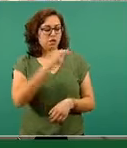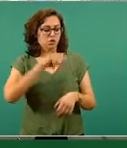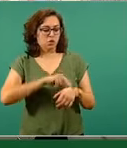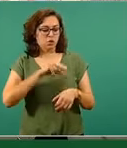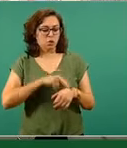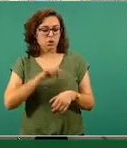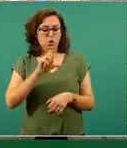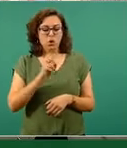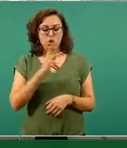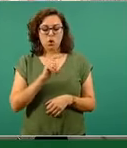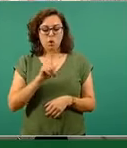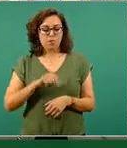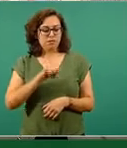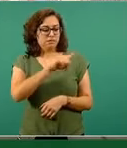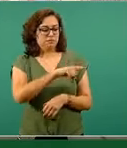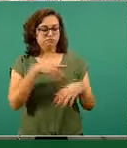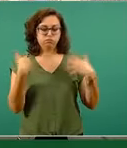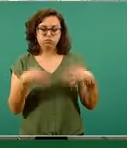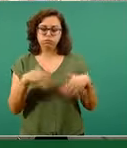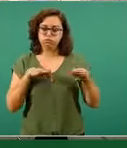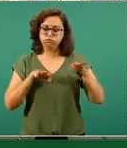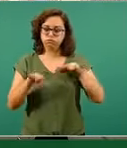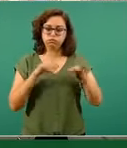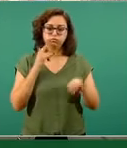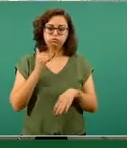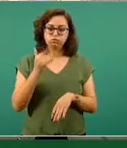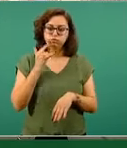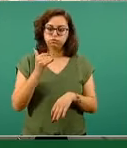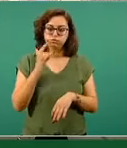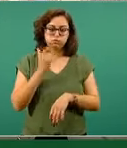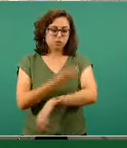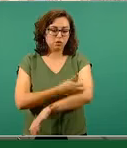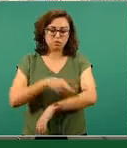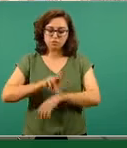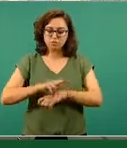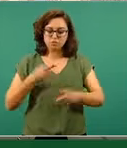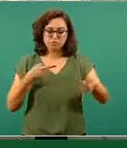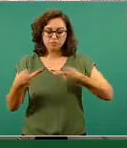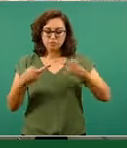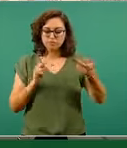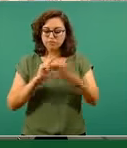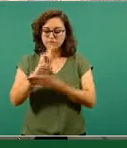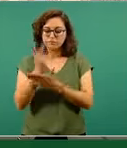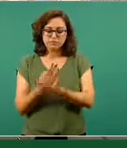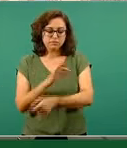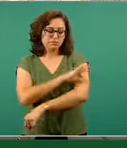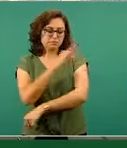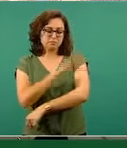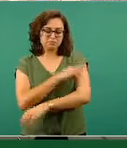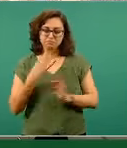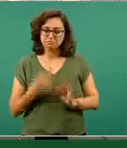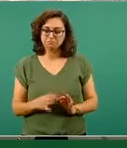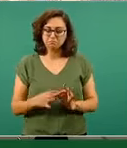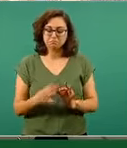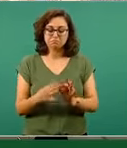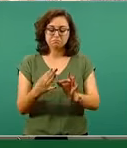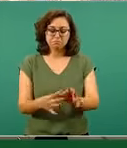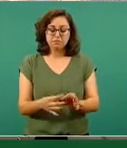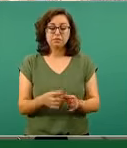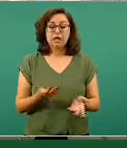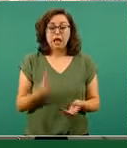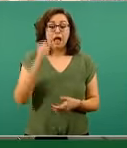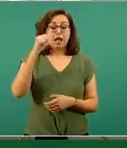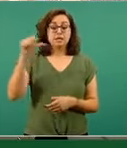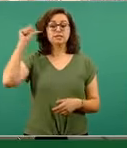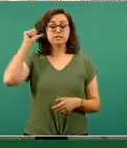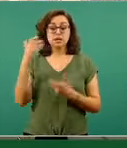nos consta, ha estado haciendo un trabajo formidable de coordinación operativa del programa de vacunación contra COVID y justamente presentó esto